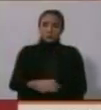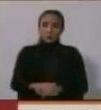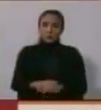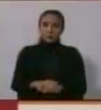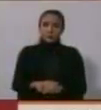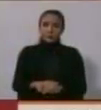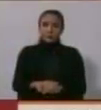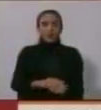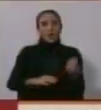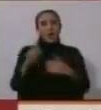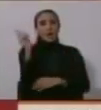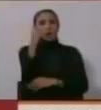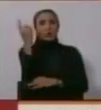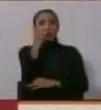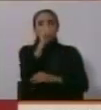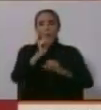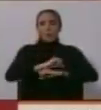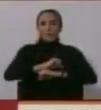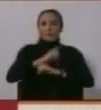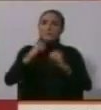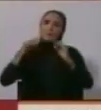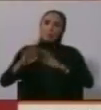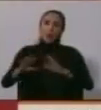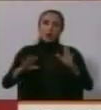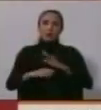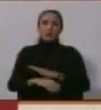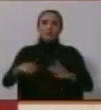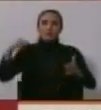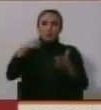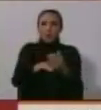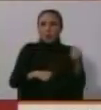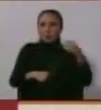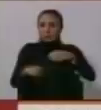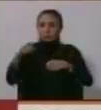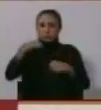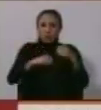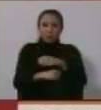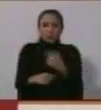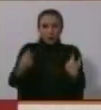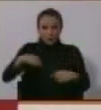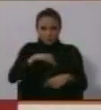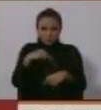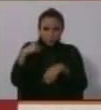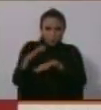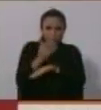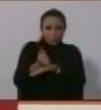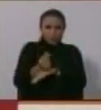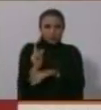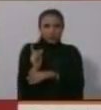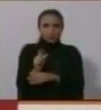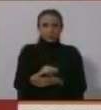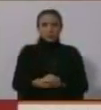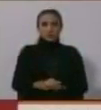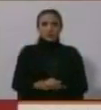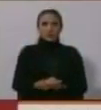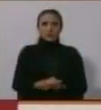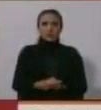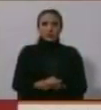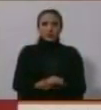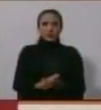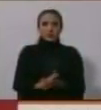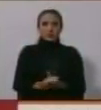desde helicóptero. Los mataban a golpes. A nosotros no nos van a acusar de eso. No, no. A nosotros no nos van a acusar